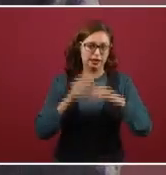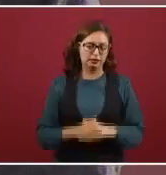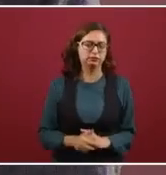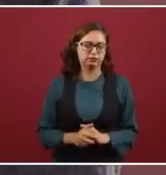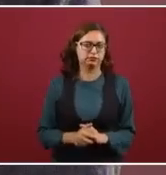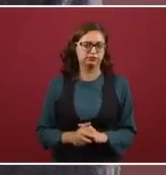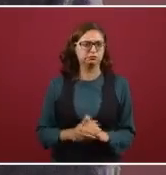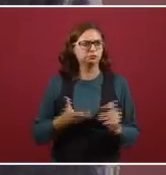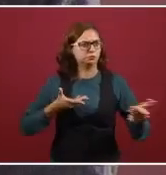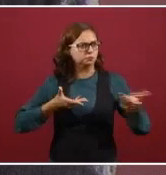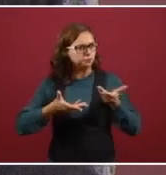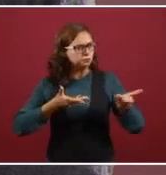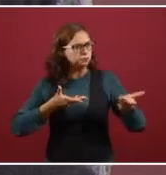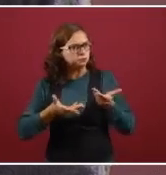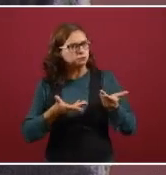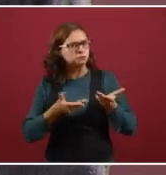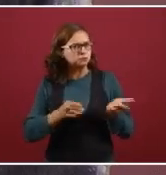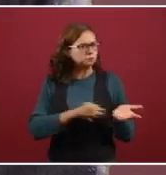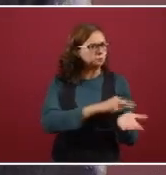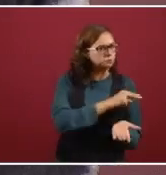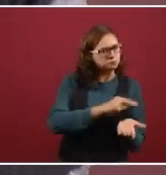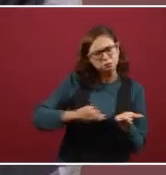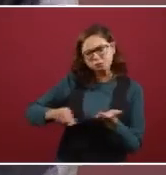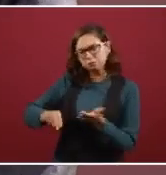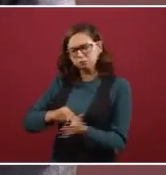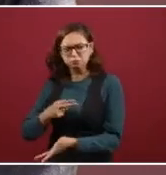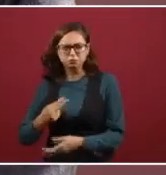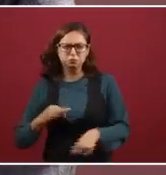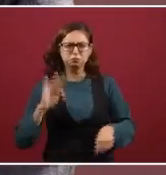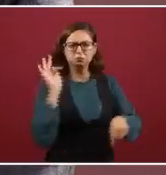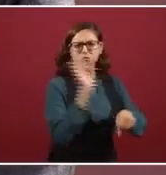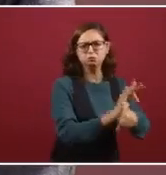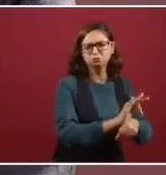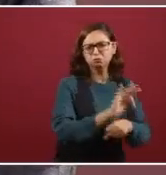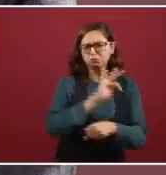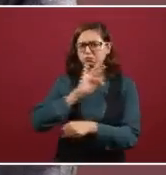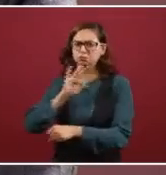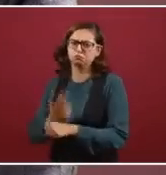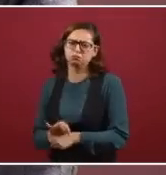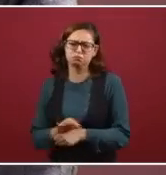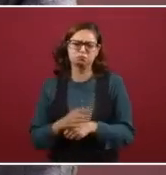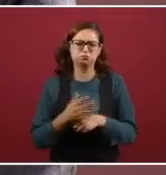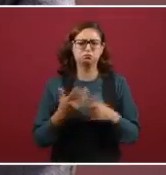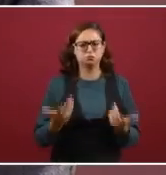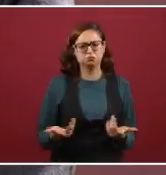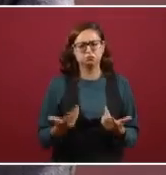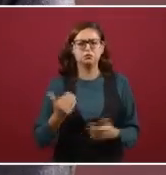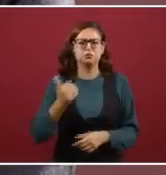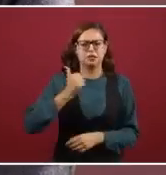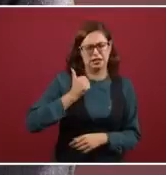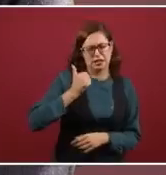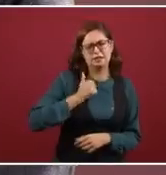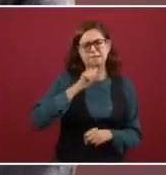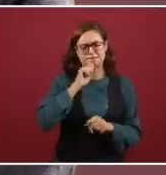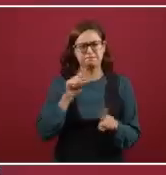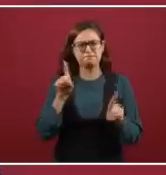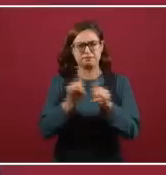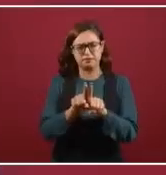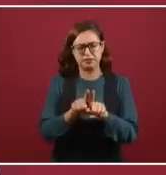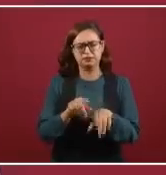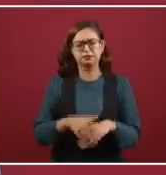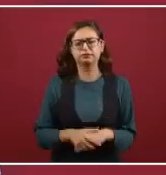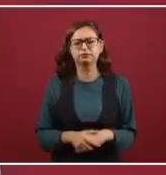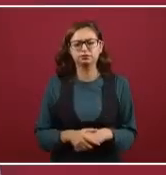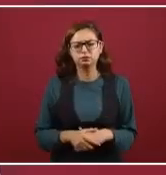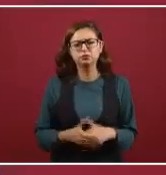eso. Nos conviene que se apruebe el tratado de libre comercio con Estados Unidos y con Canadá, y